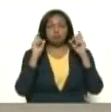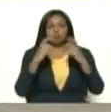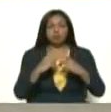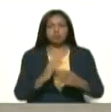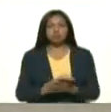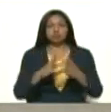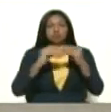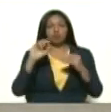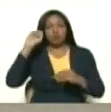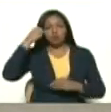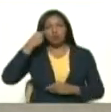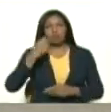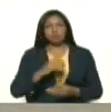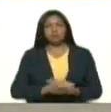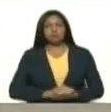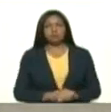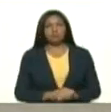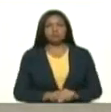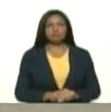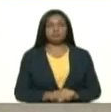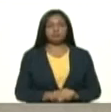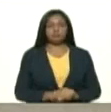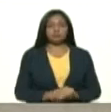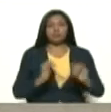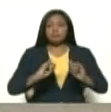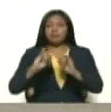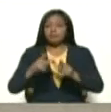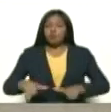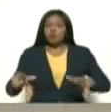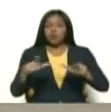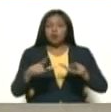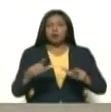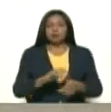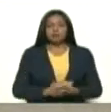todos lo recordamos. En este mismo salón,